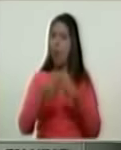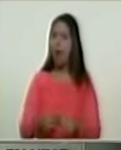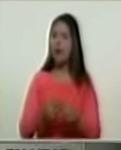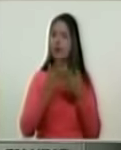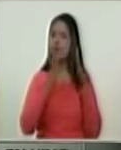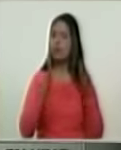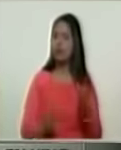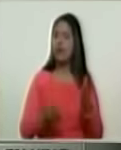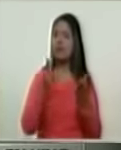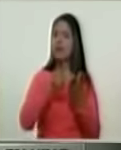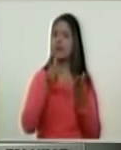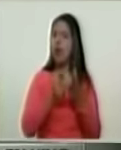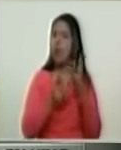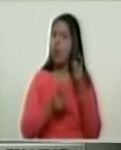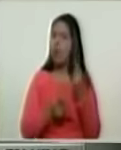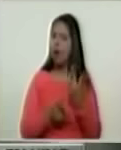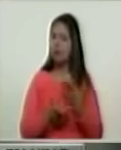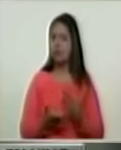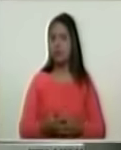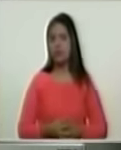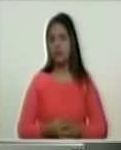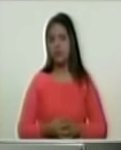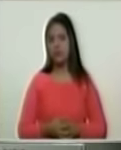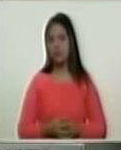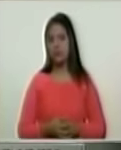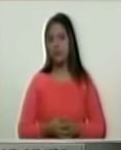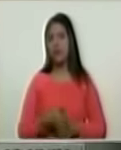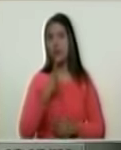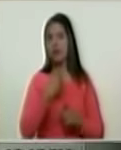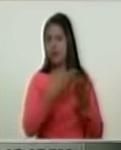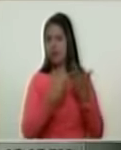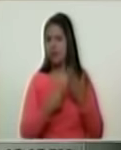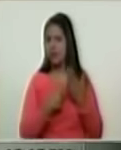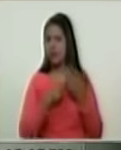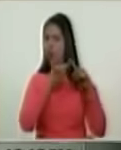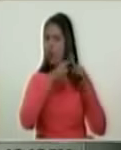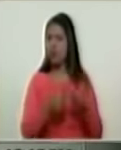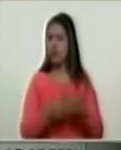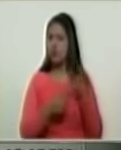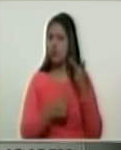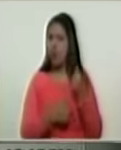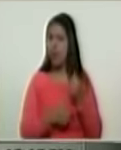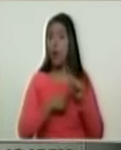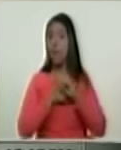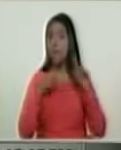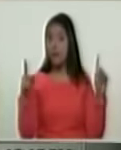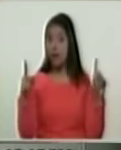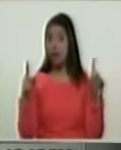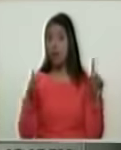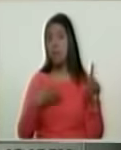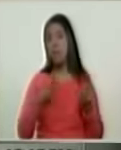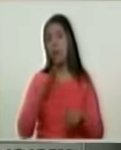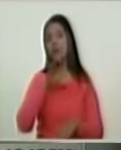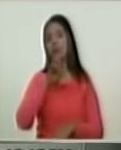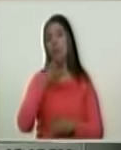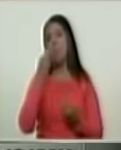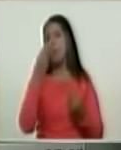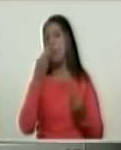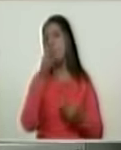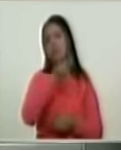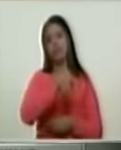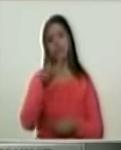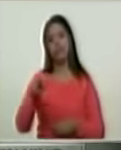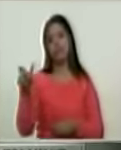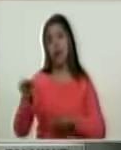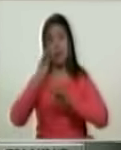participaron y cuántas estudiantes. Nos están dando los números, pero podemos decirles que fueron cientos de miles.